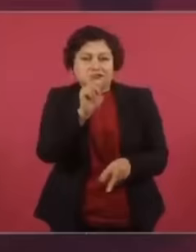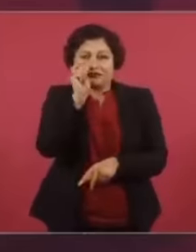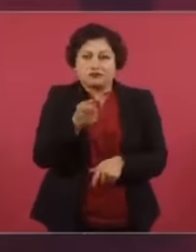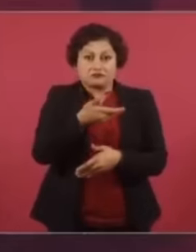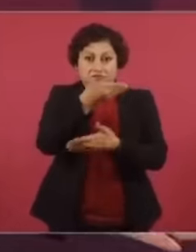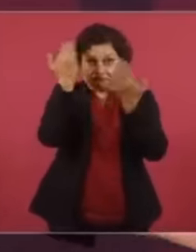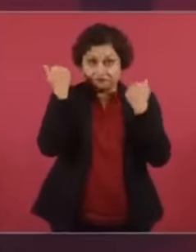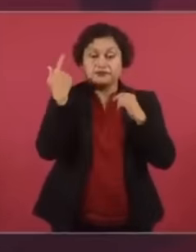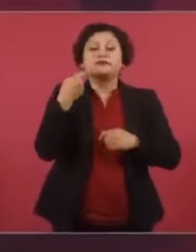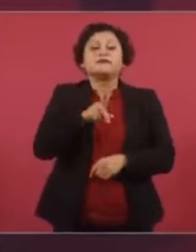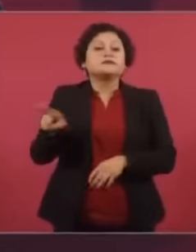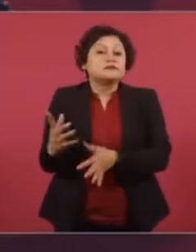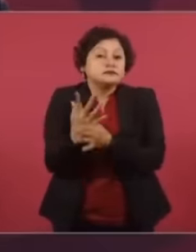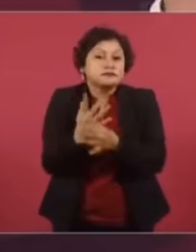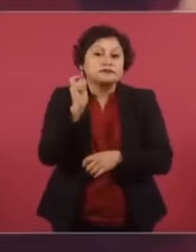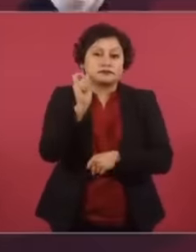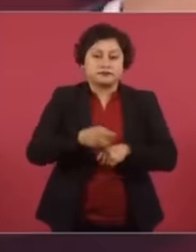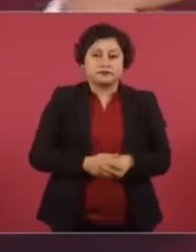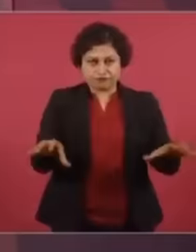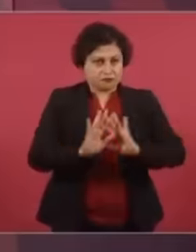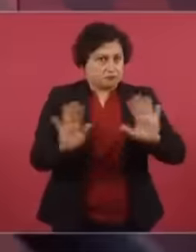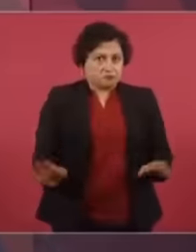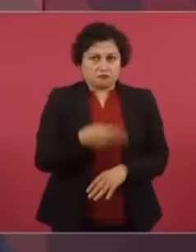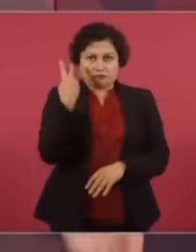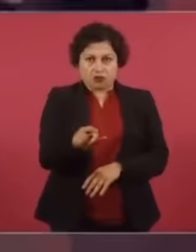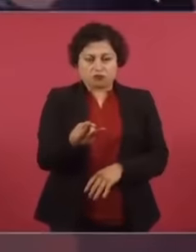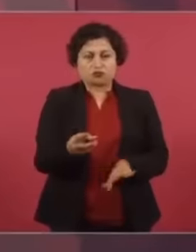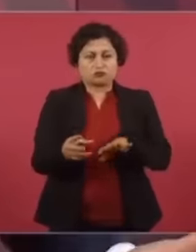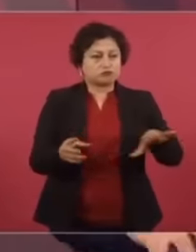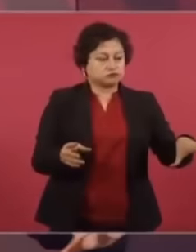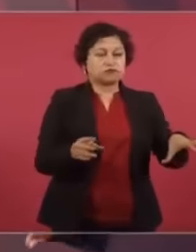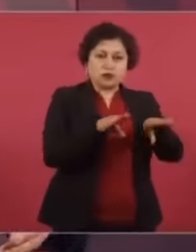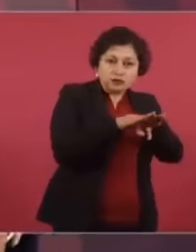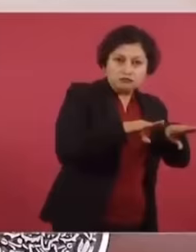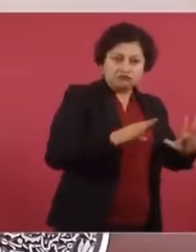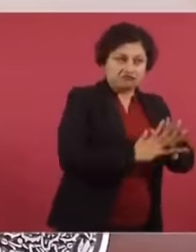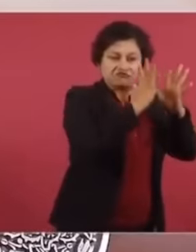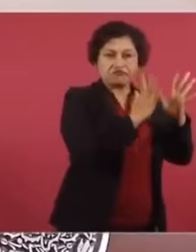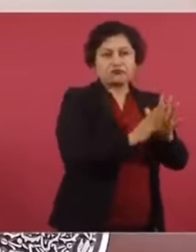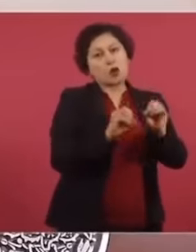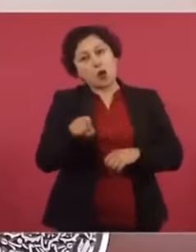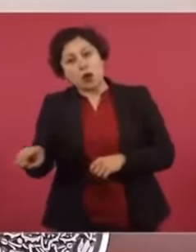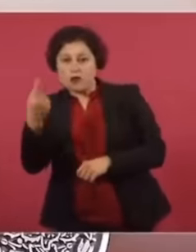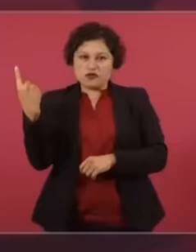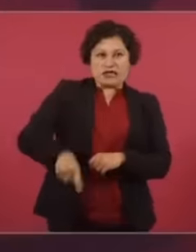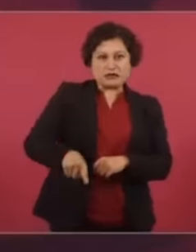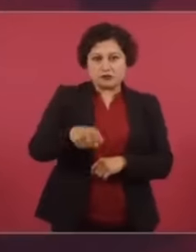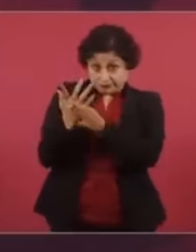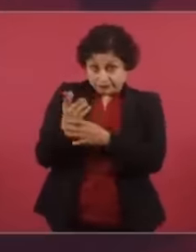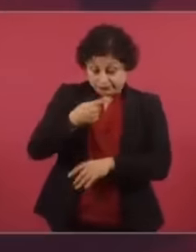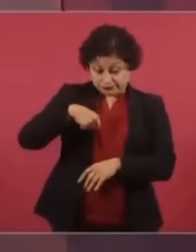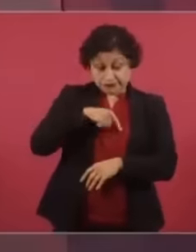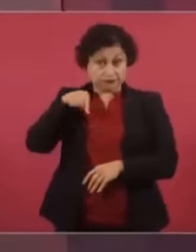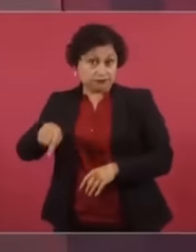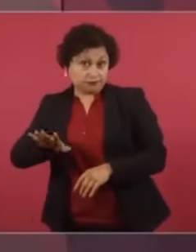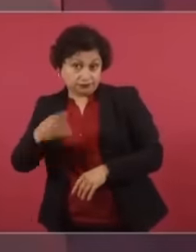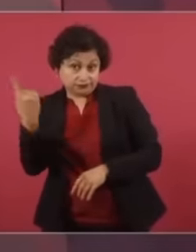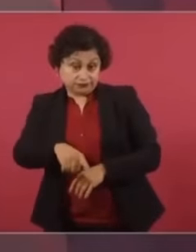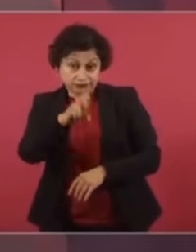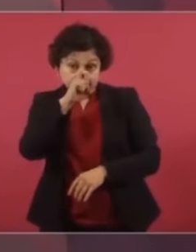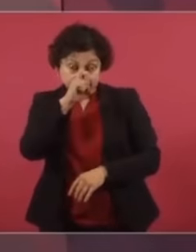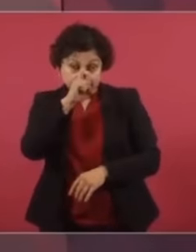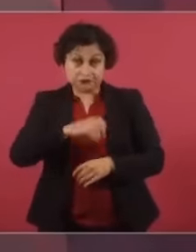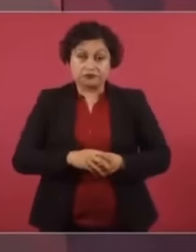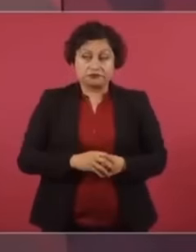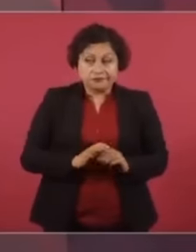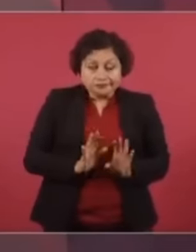sintiendo? Pero dice, hay dos opciones, nada más. O democracia o dictadura. O sea, nosotros somos la dictadura, nada más. Le